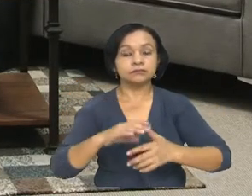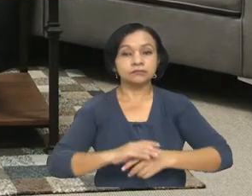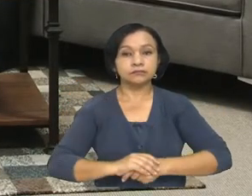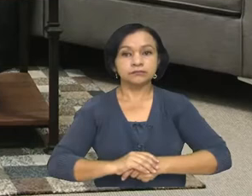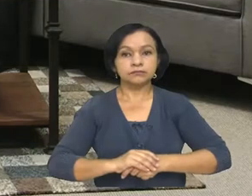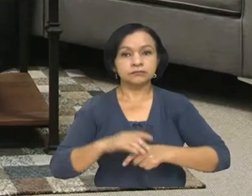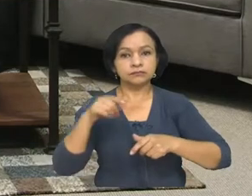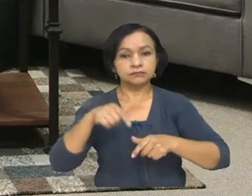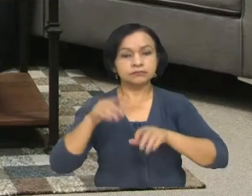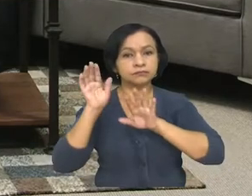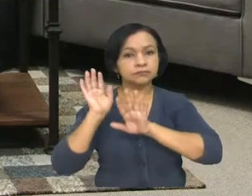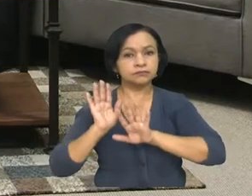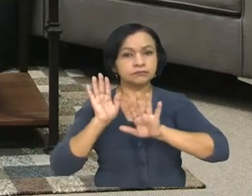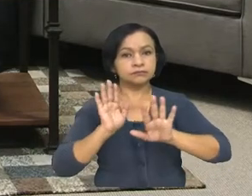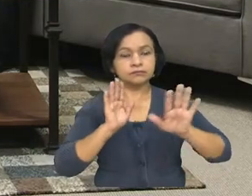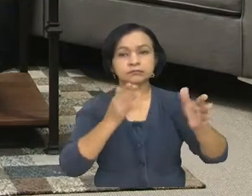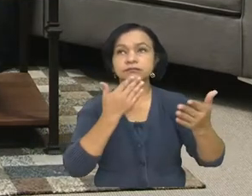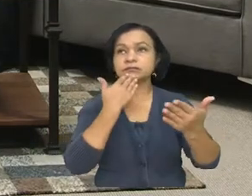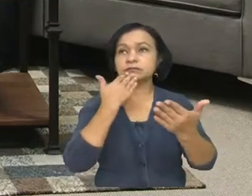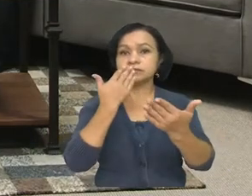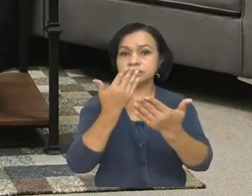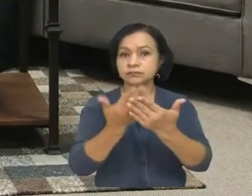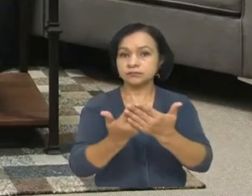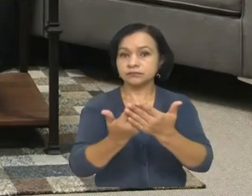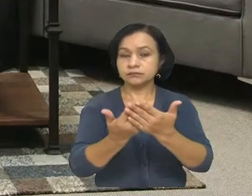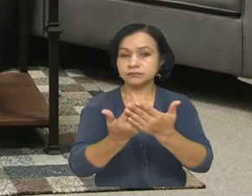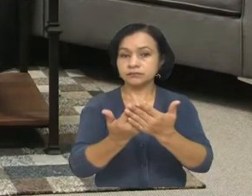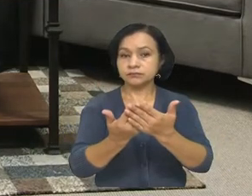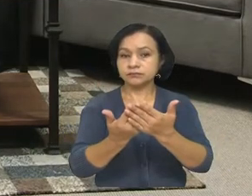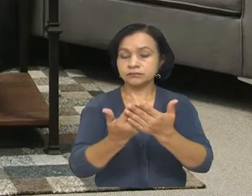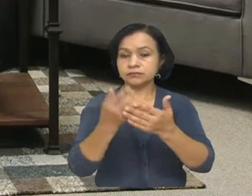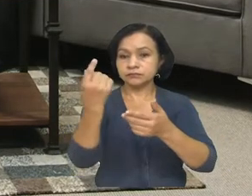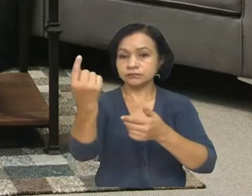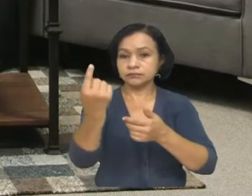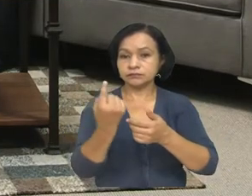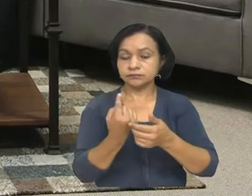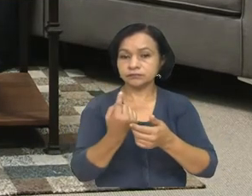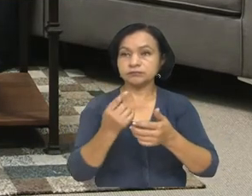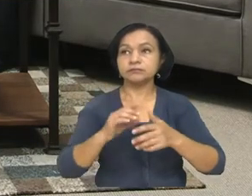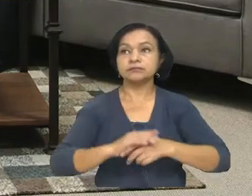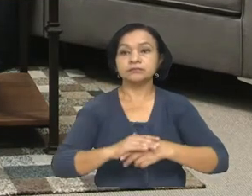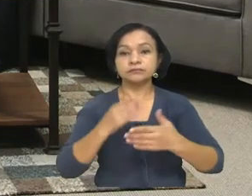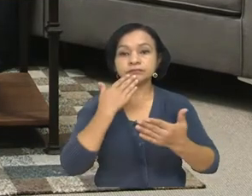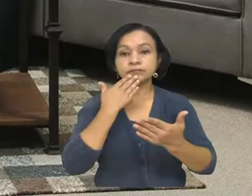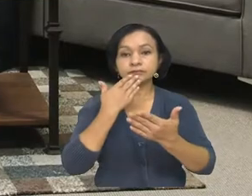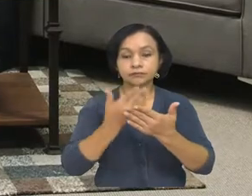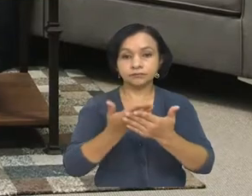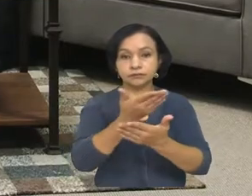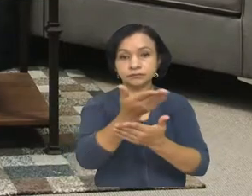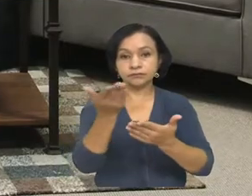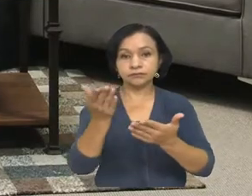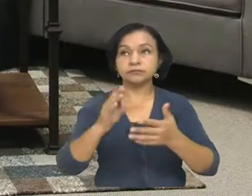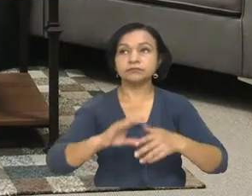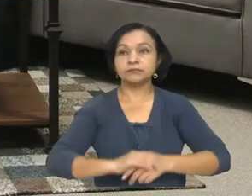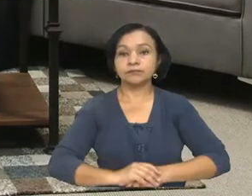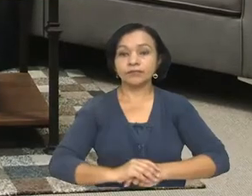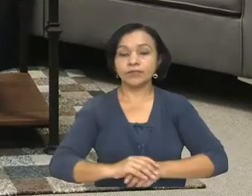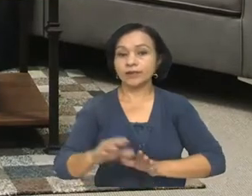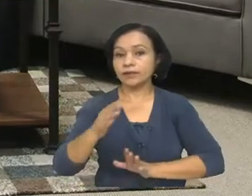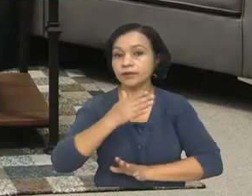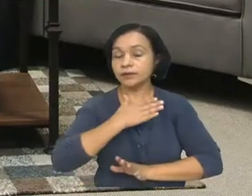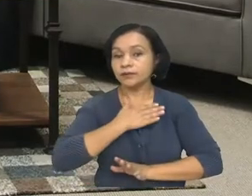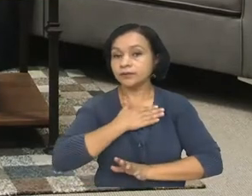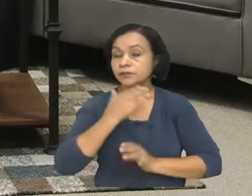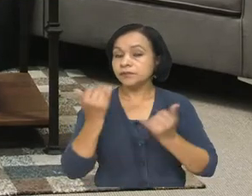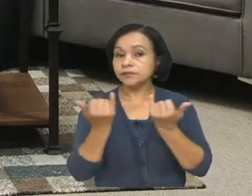de este repliegue. Gracias, compañero, por estar acá con nosotros en el programa. Gracias a ustedes. Pues para mí igual venir a